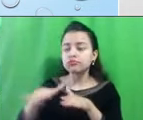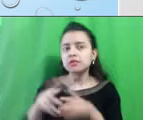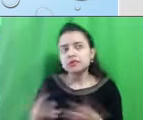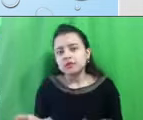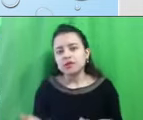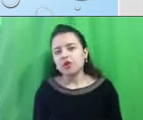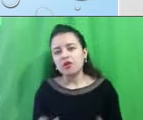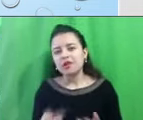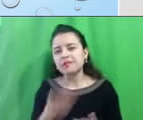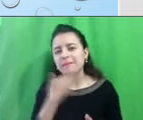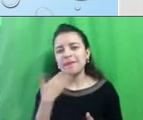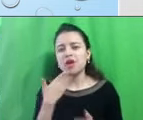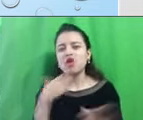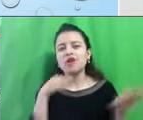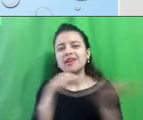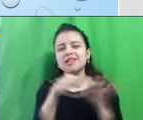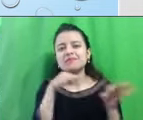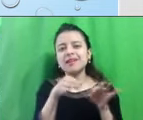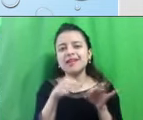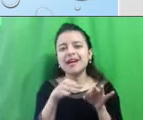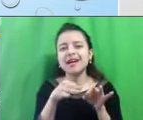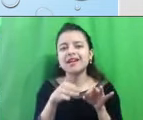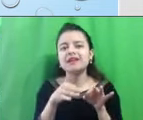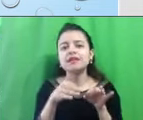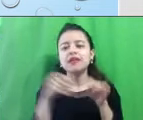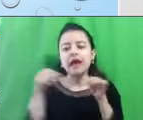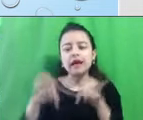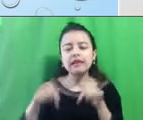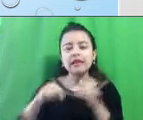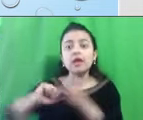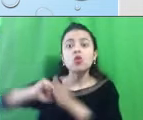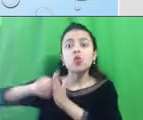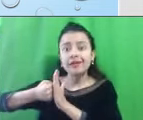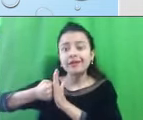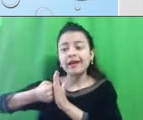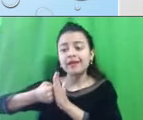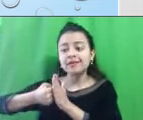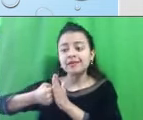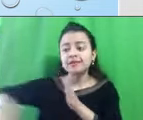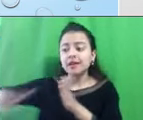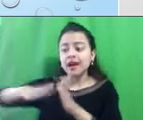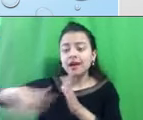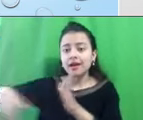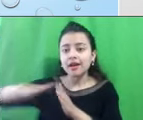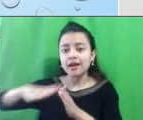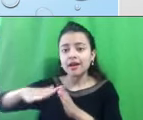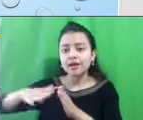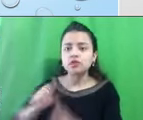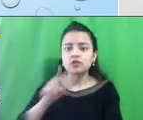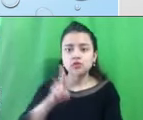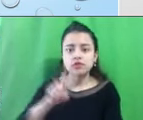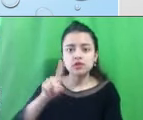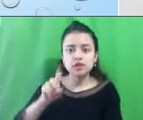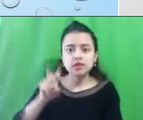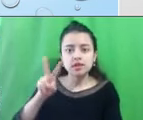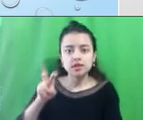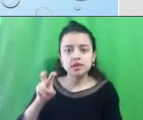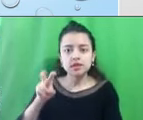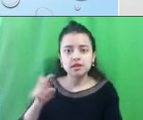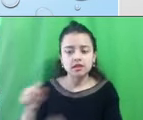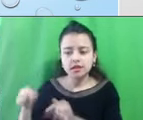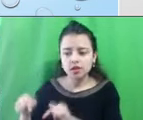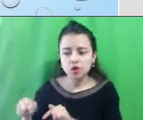diciendo que una cosa es la capacidad de almacenamiento que puede llegar a tener el municipio para prever una posible sequía, y yo le estoy hablando cuántos